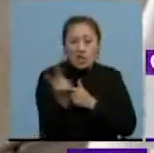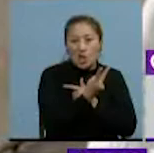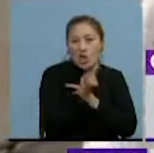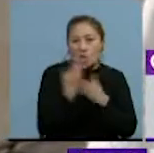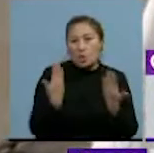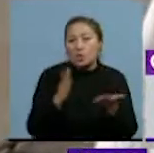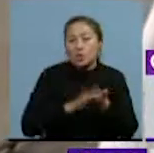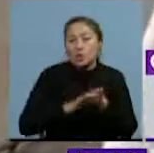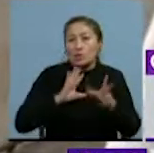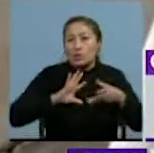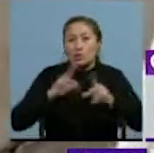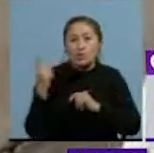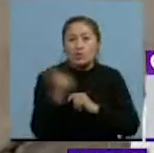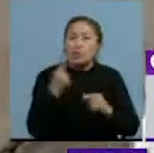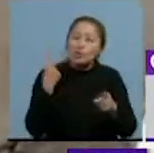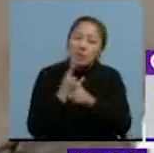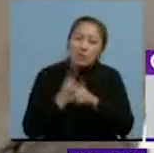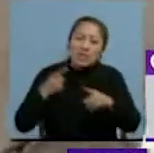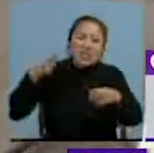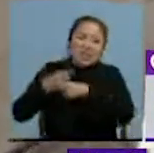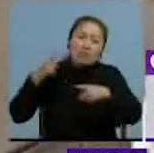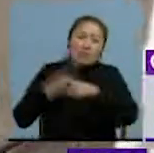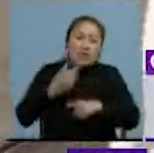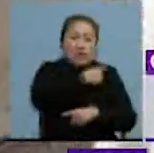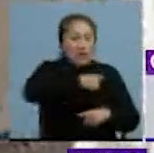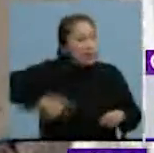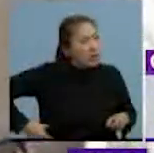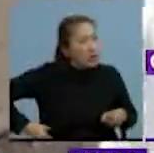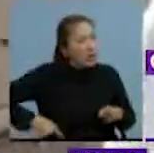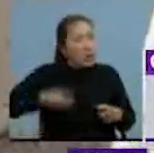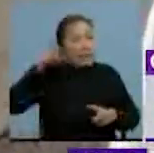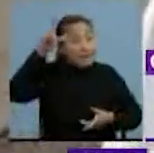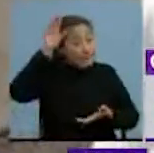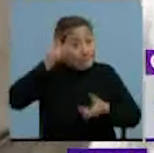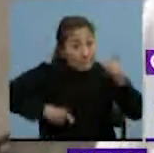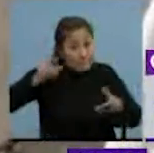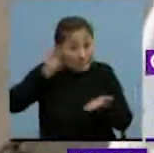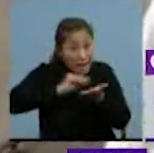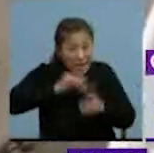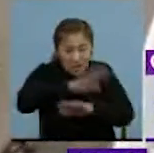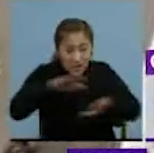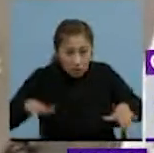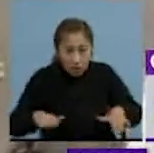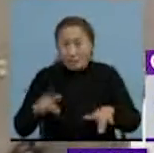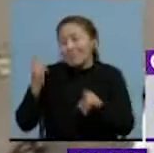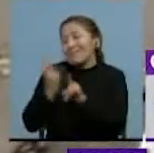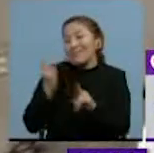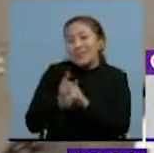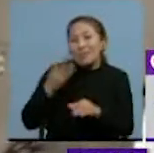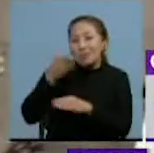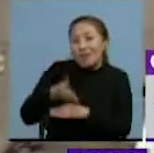nosotros sistemáticamente reclamamos al gobierno. ¿Se aumentó el número de chicos? Y siempre tenés demanda. El problema es